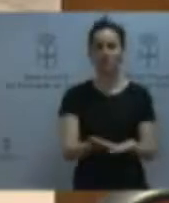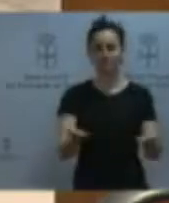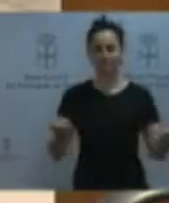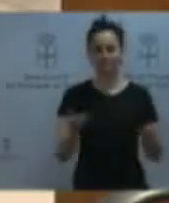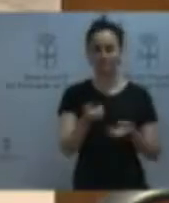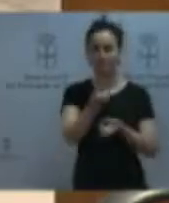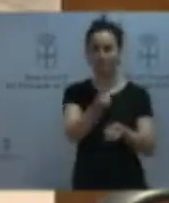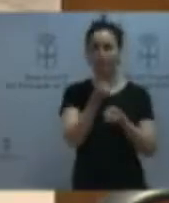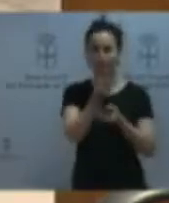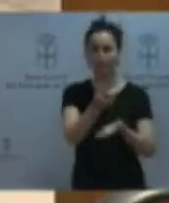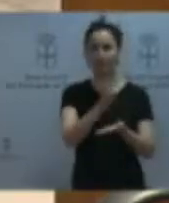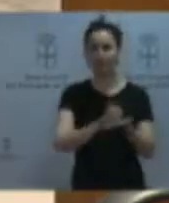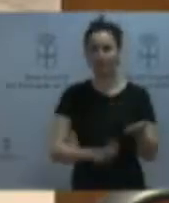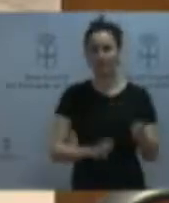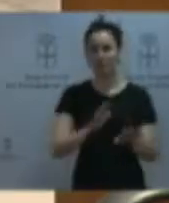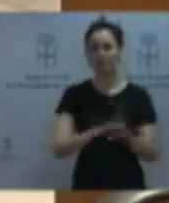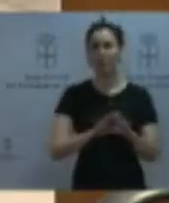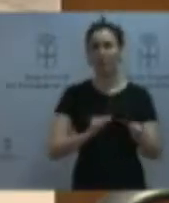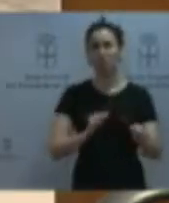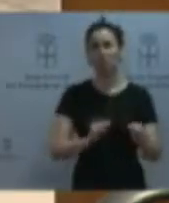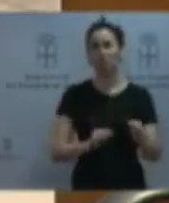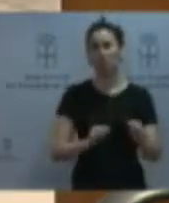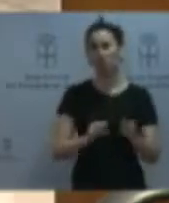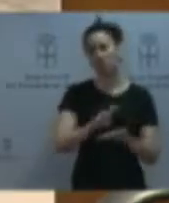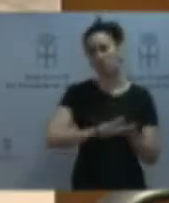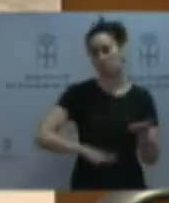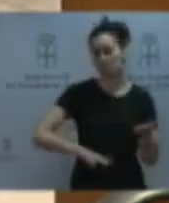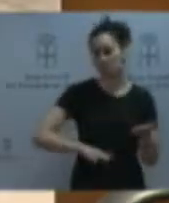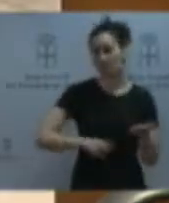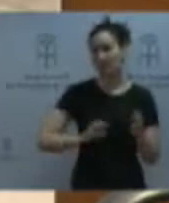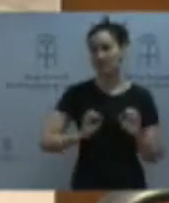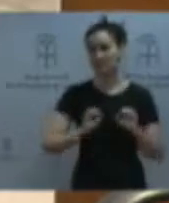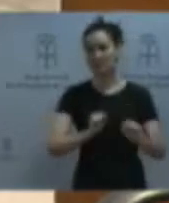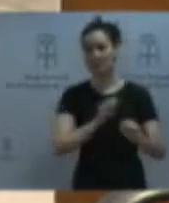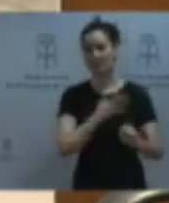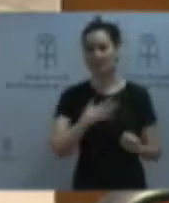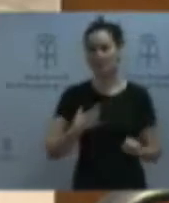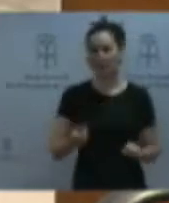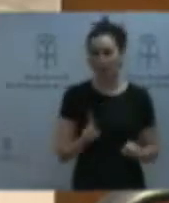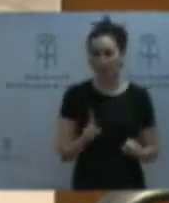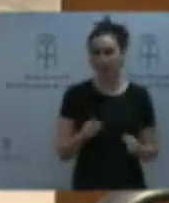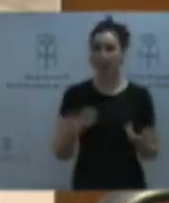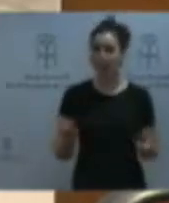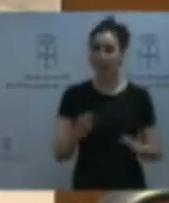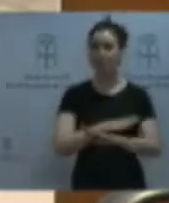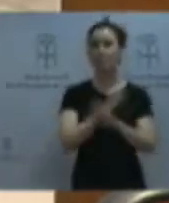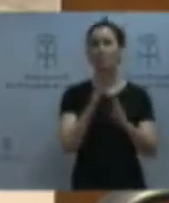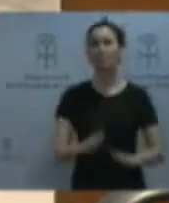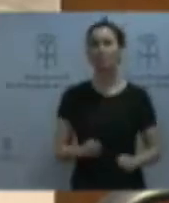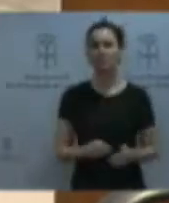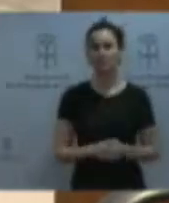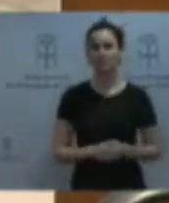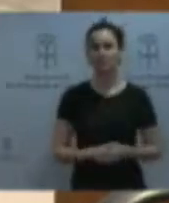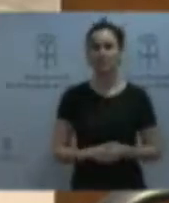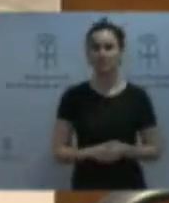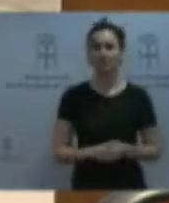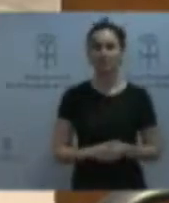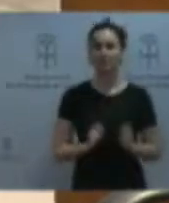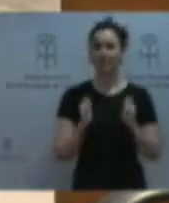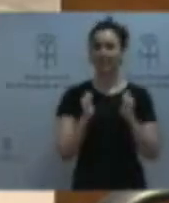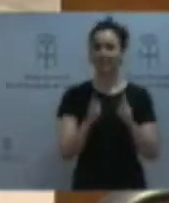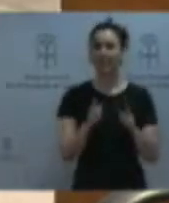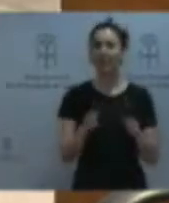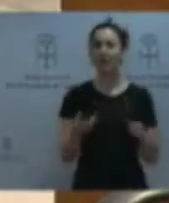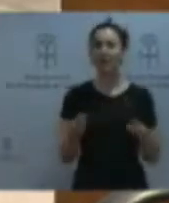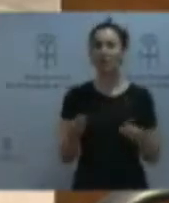fue rechazada por su parte y finalmente se proporcionó toda la documentación solicitada pues